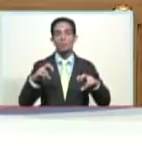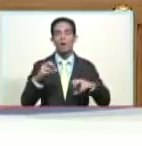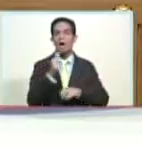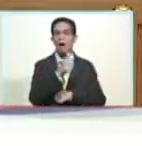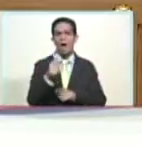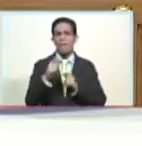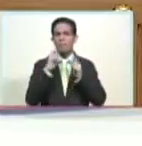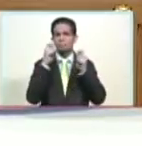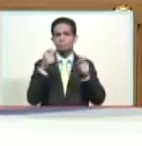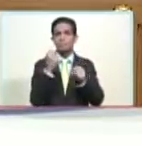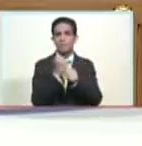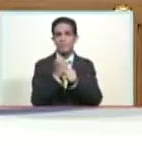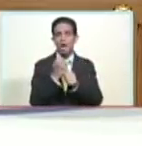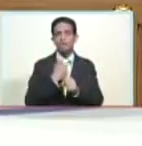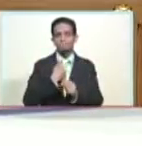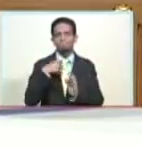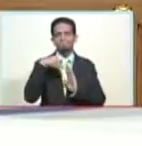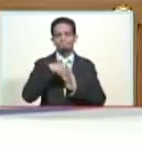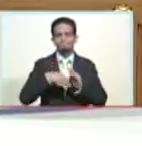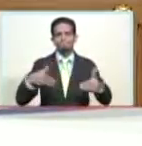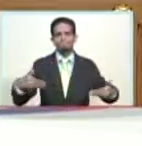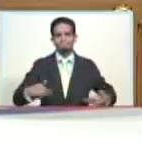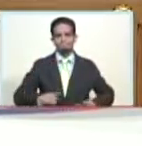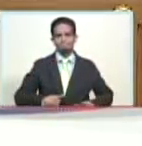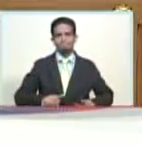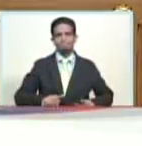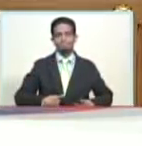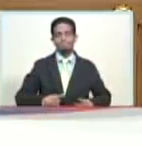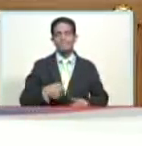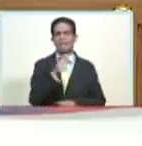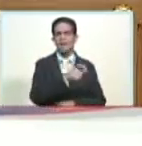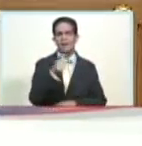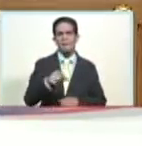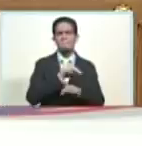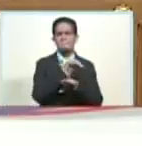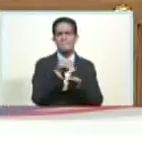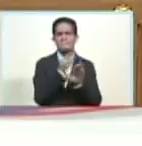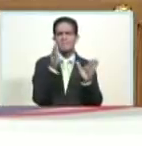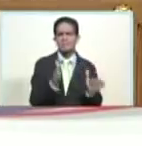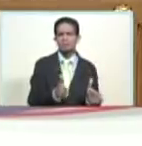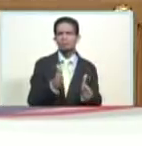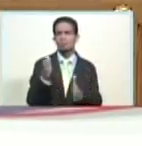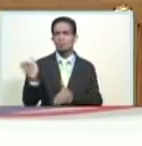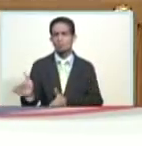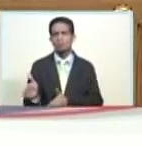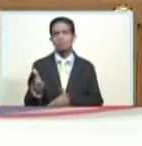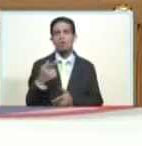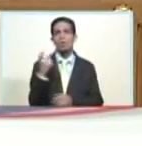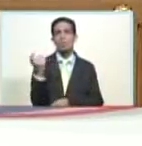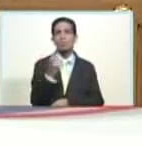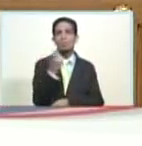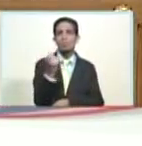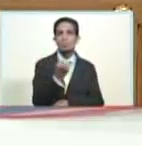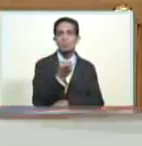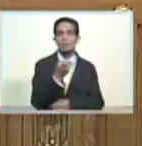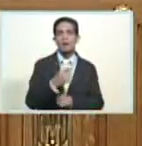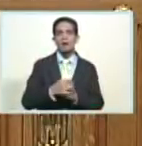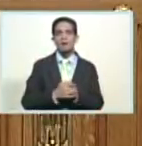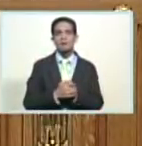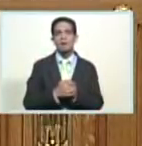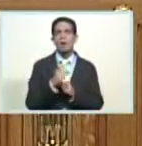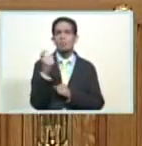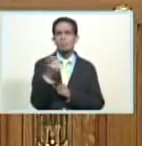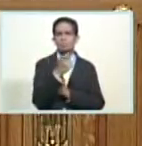se le entrega al ministro, a la ministra, al compañero, a la compañera, a buscar